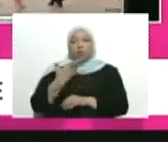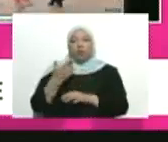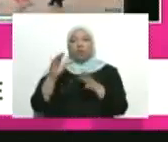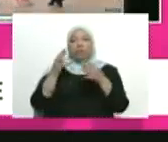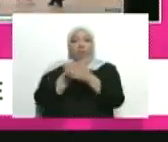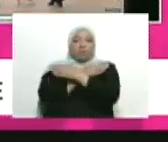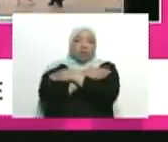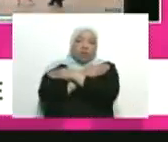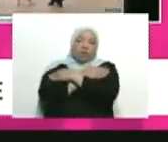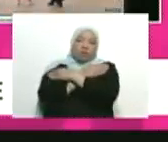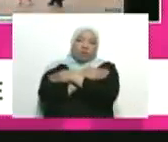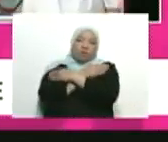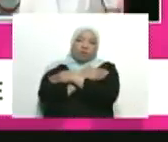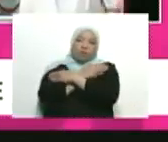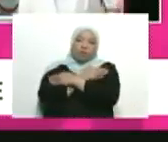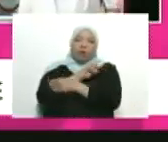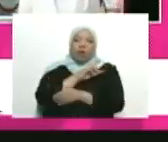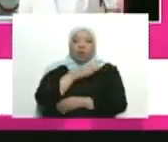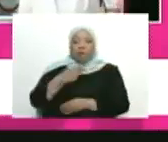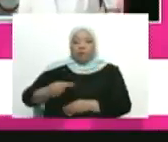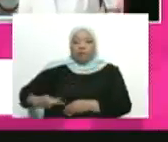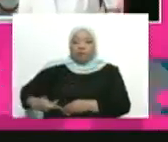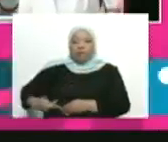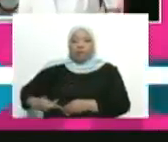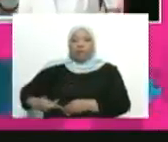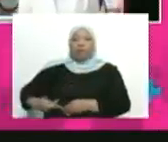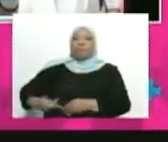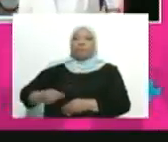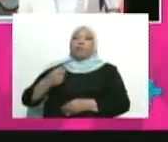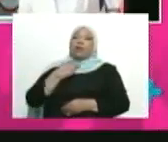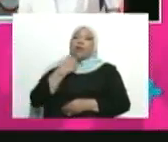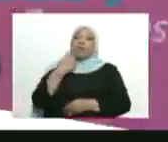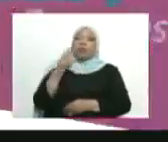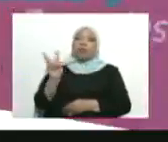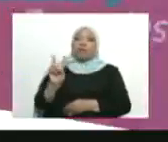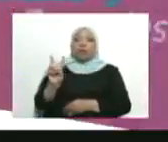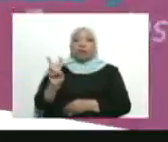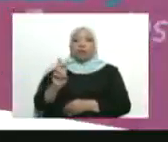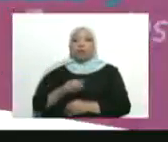Felicito a la vicepresidenta, pues, por llevar la voz de Venezuela. María Antonieta.